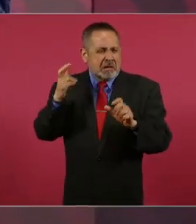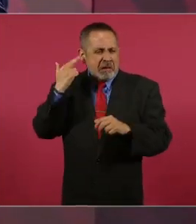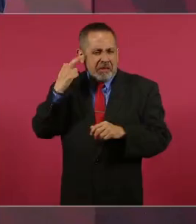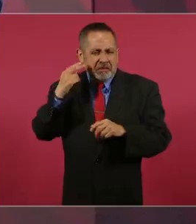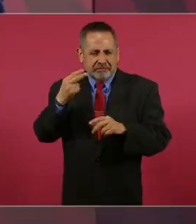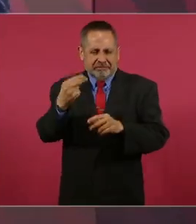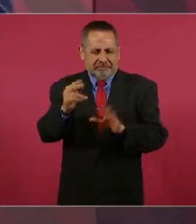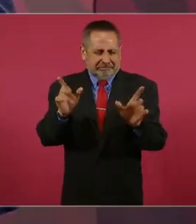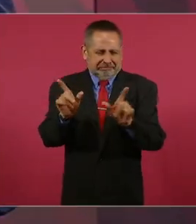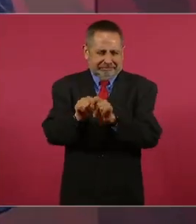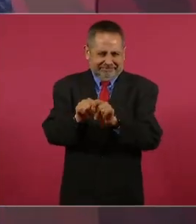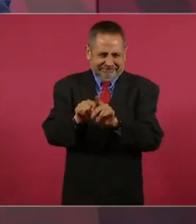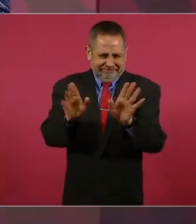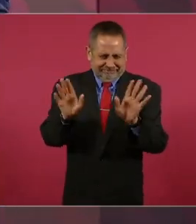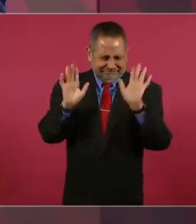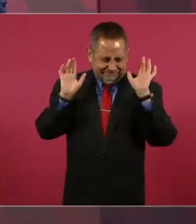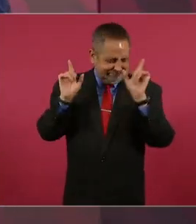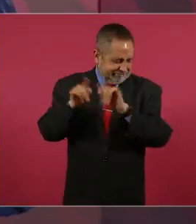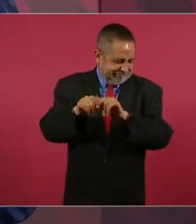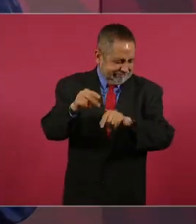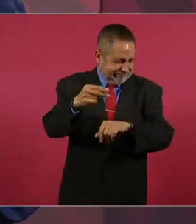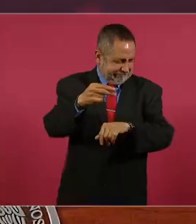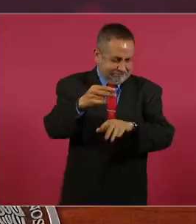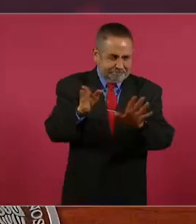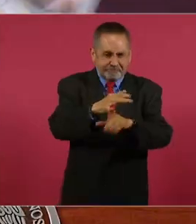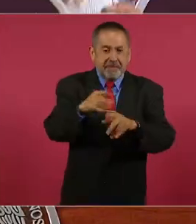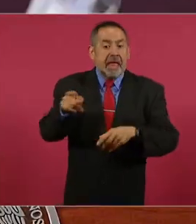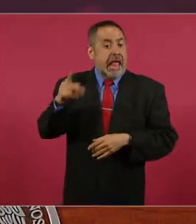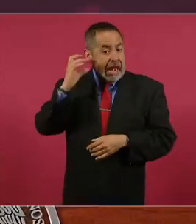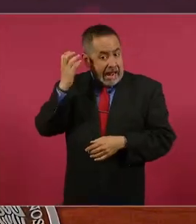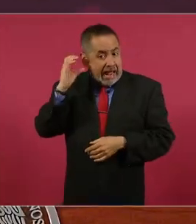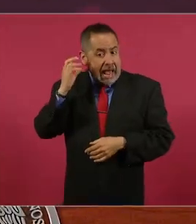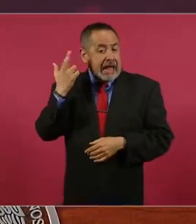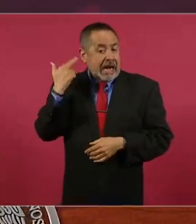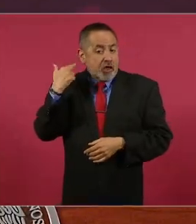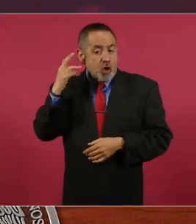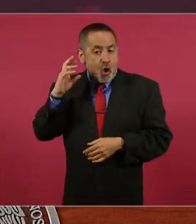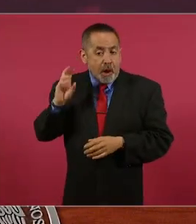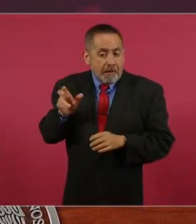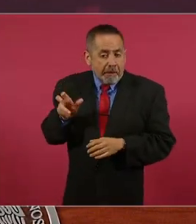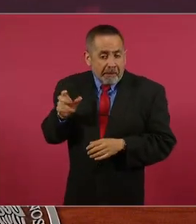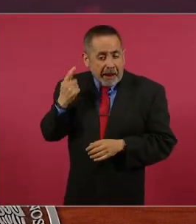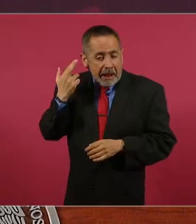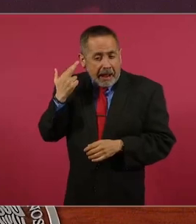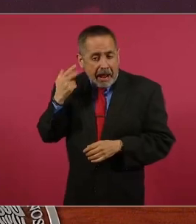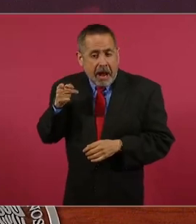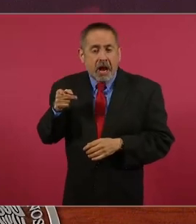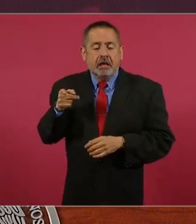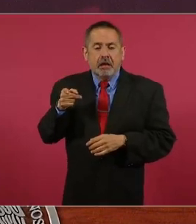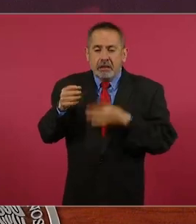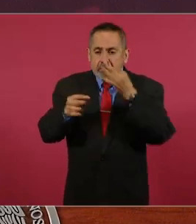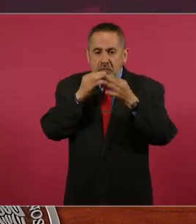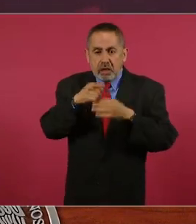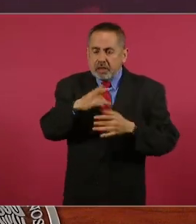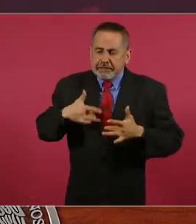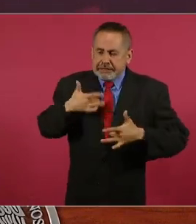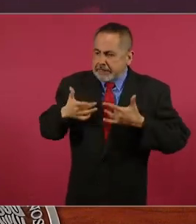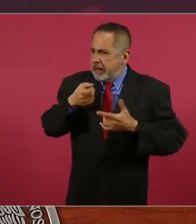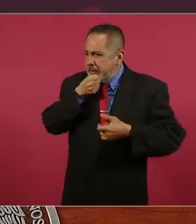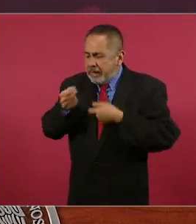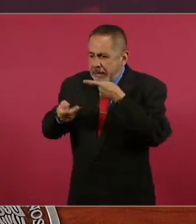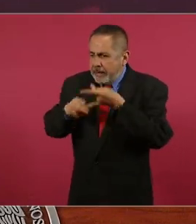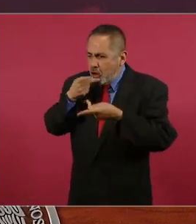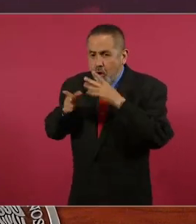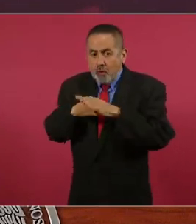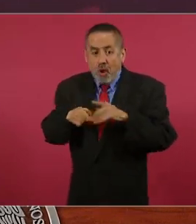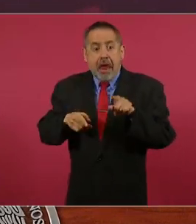no voy a mencionar la familia, no tiene caso. El caso es de que entusiasta